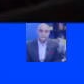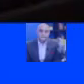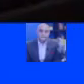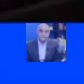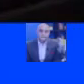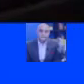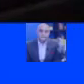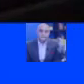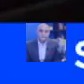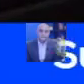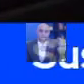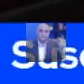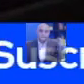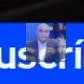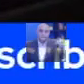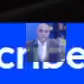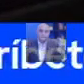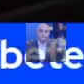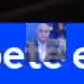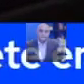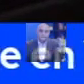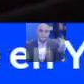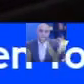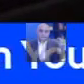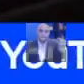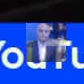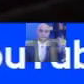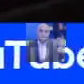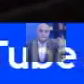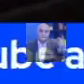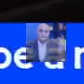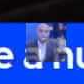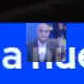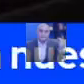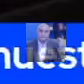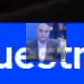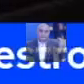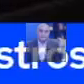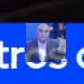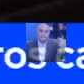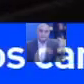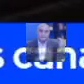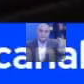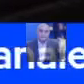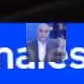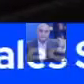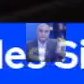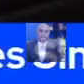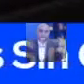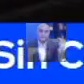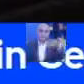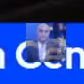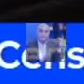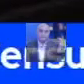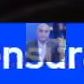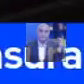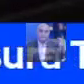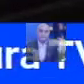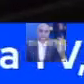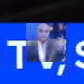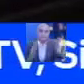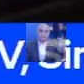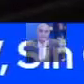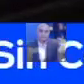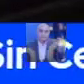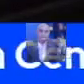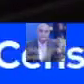Trump, ¿cómo se llama? ¿David? No, Donald Trump. Donald Trump, Estás este, igual